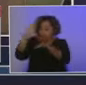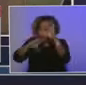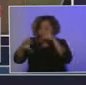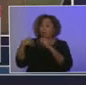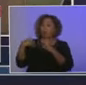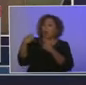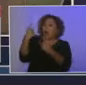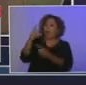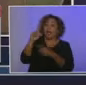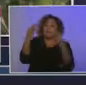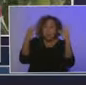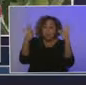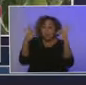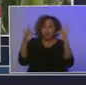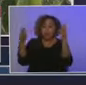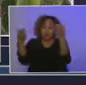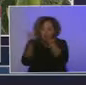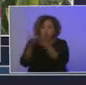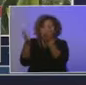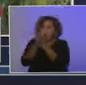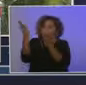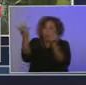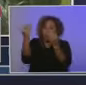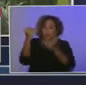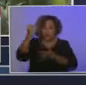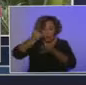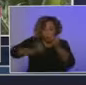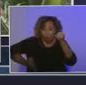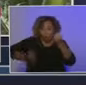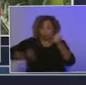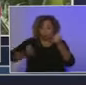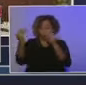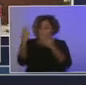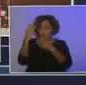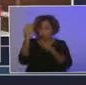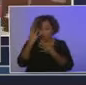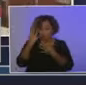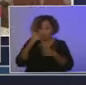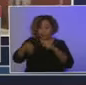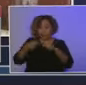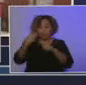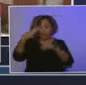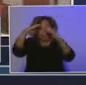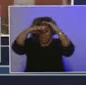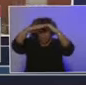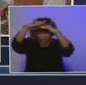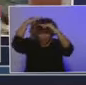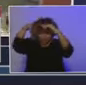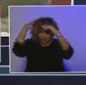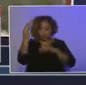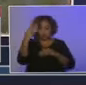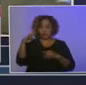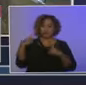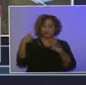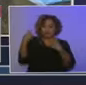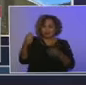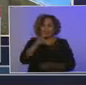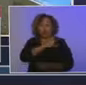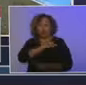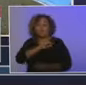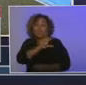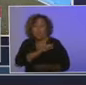desde febrero. Porque el último dato que nosotros habíamos recibido sobre los toldos azules data de